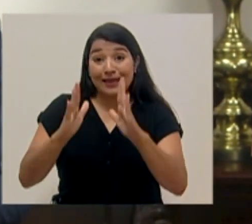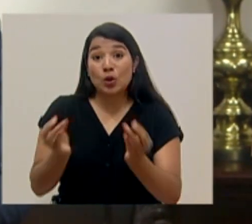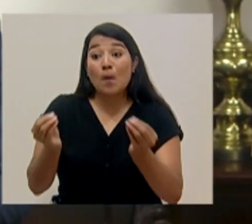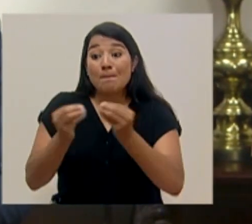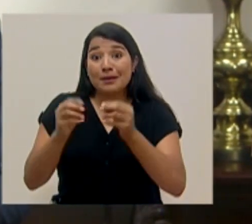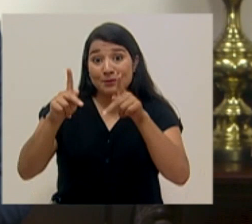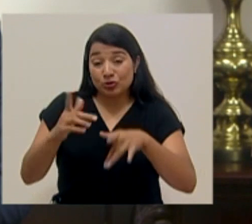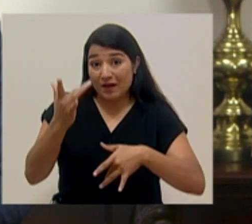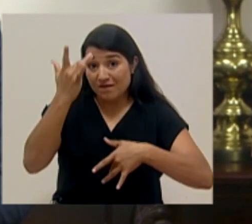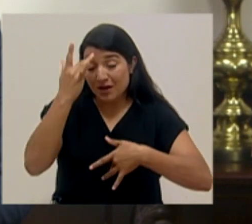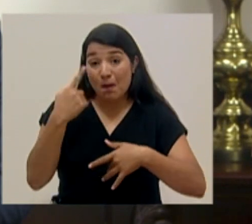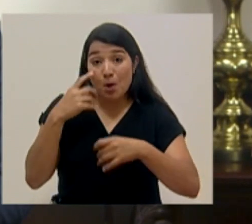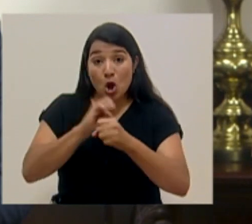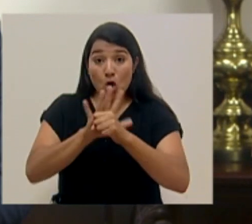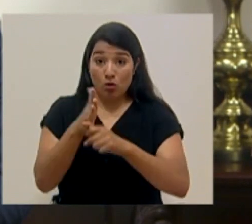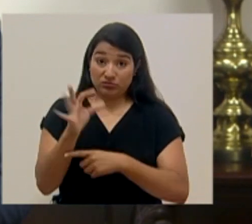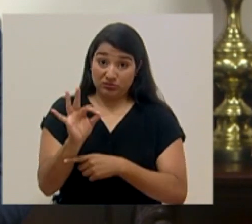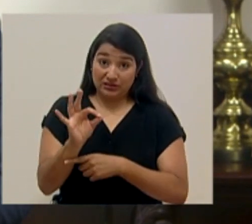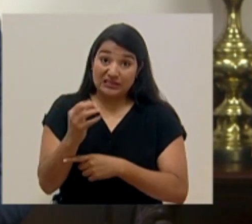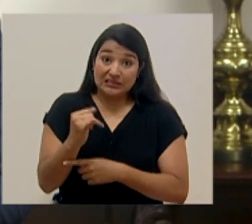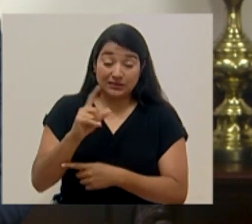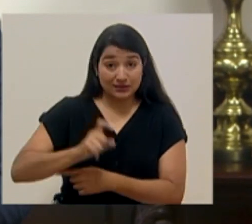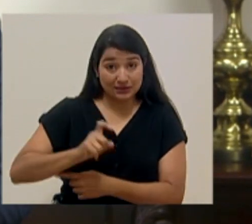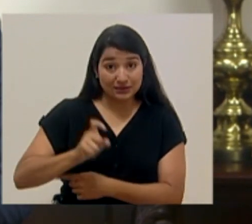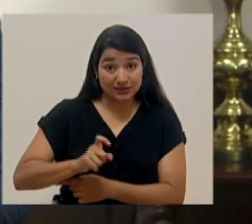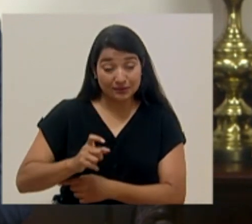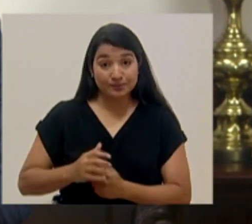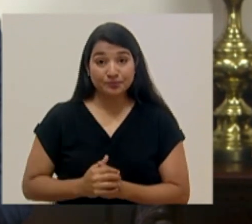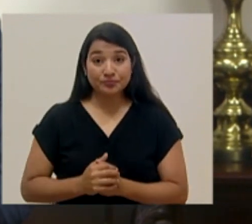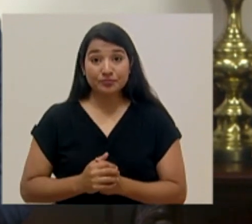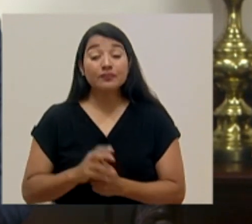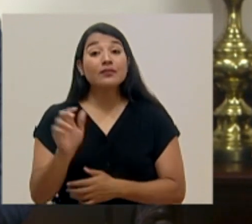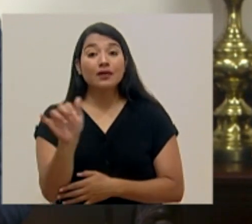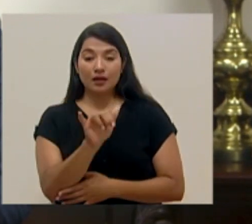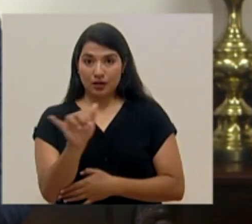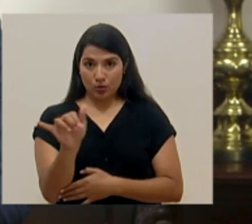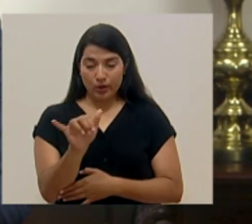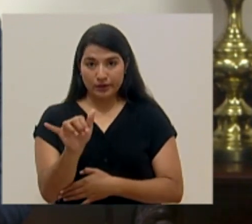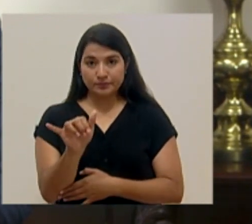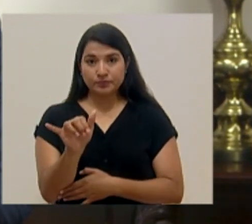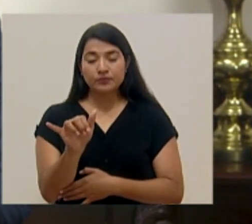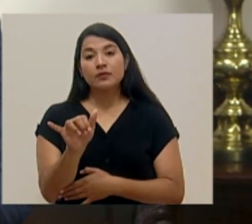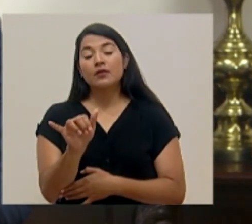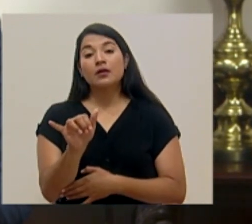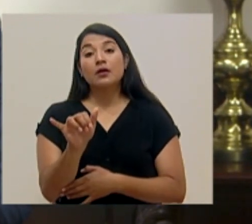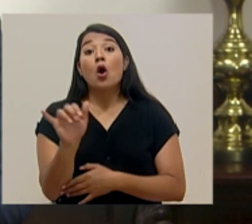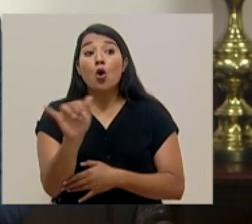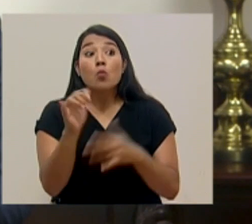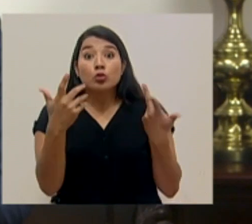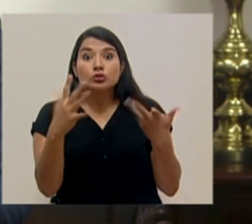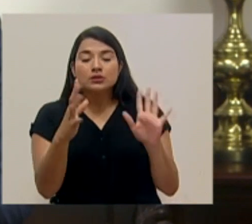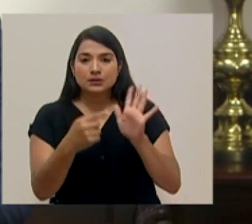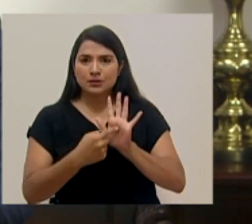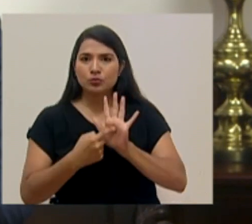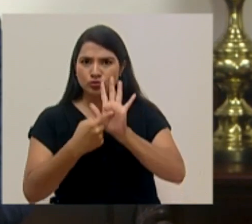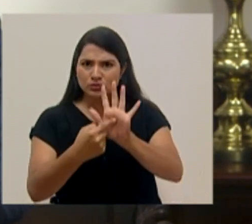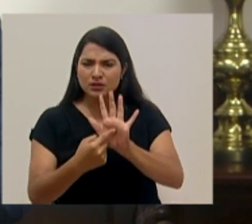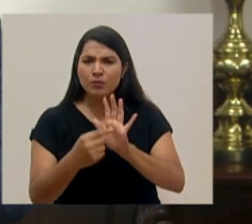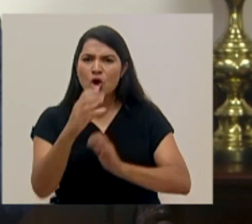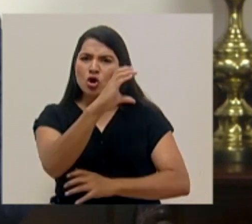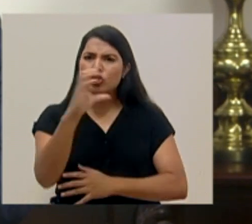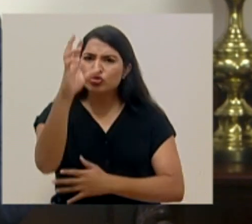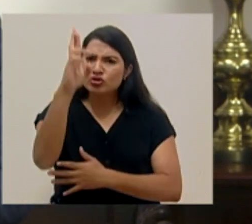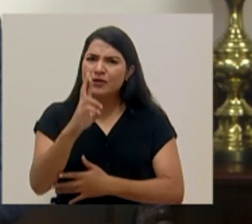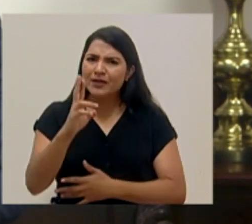por COVID-19 que así lo requieran. Al mismo tiempo, como ha quedado en evidencia, Costa